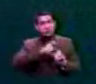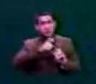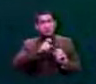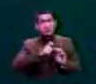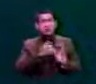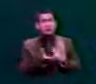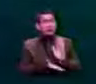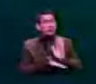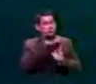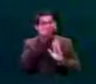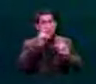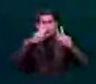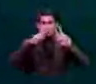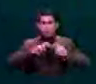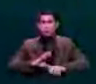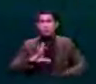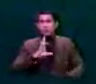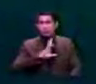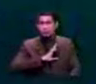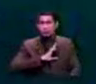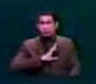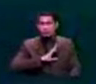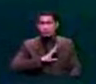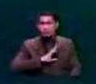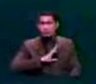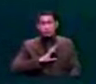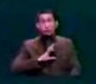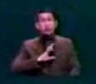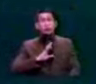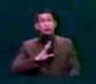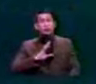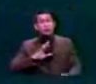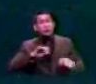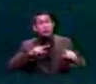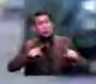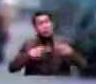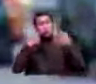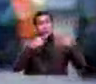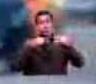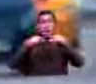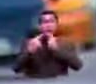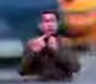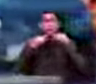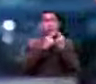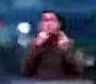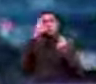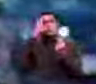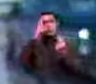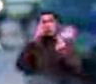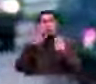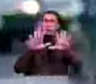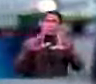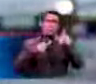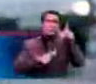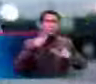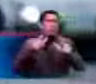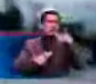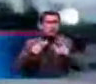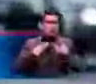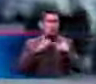ejecutar operaciones tácticas de combate contra los grupos armados organizados. En las calles, los ciudadanos